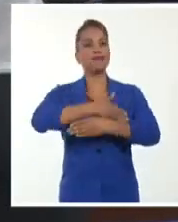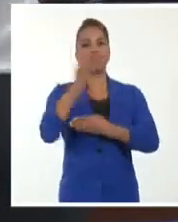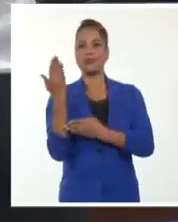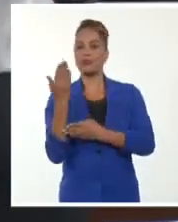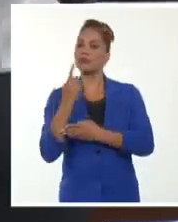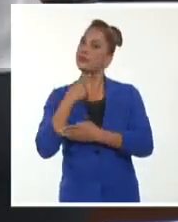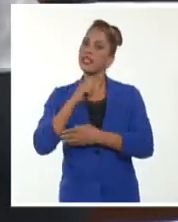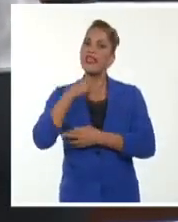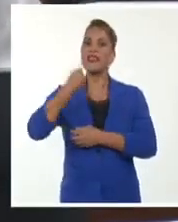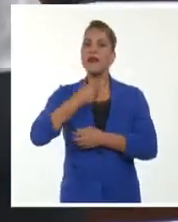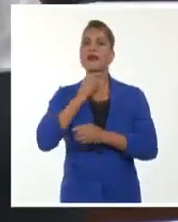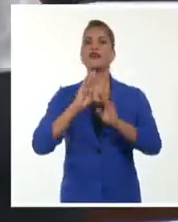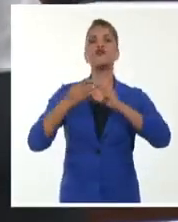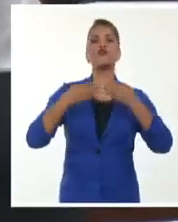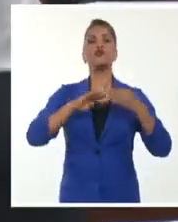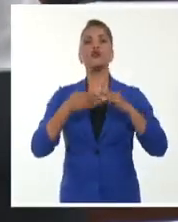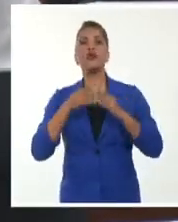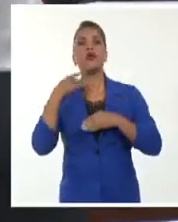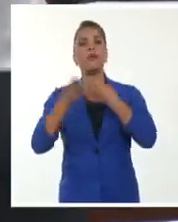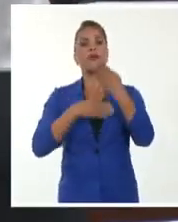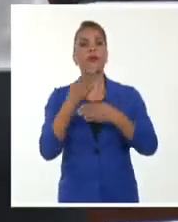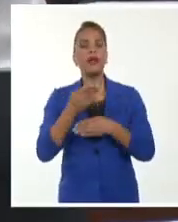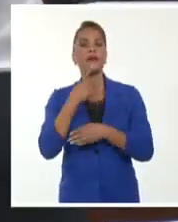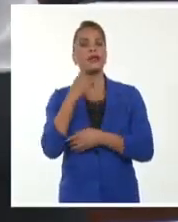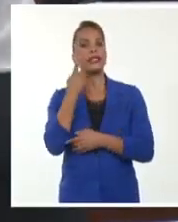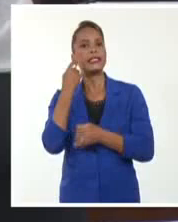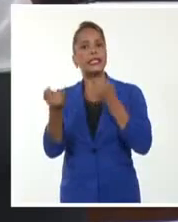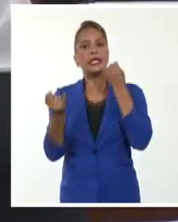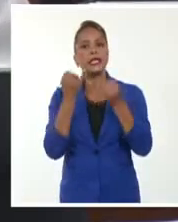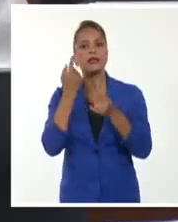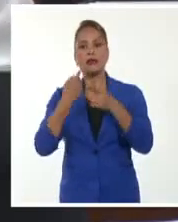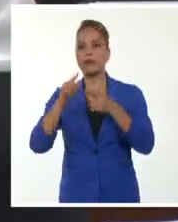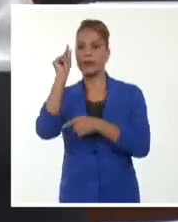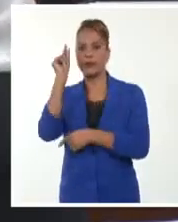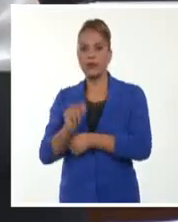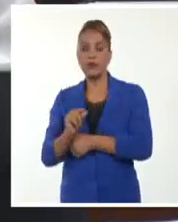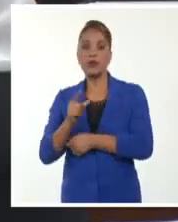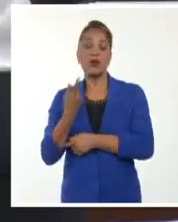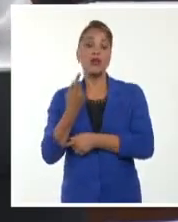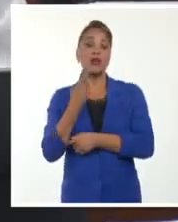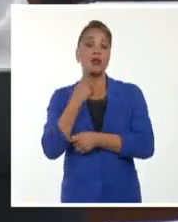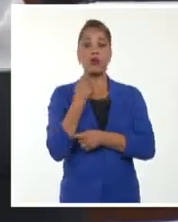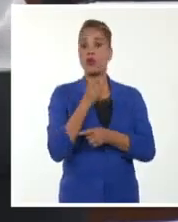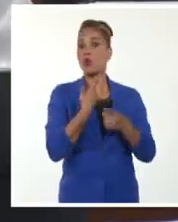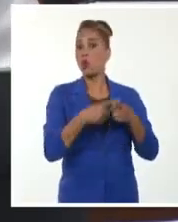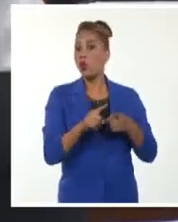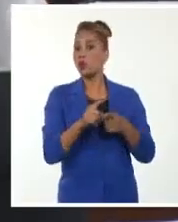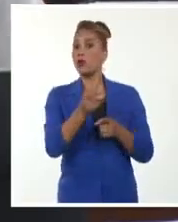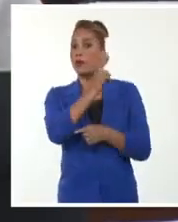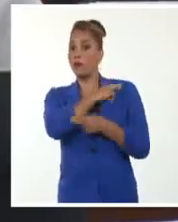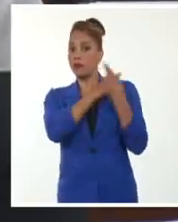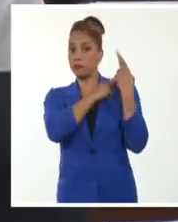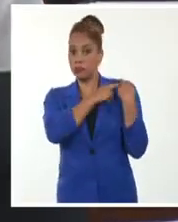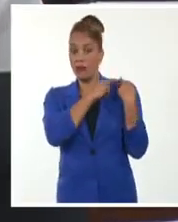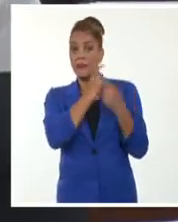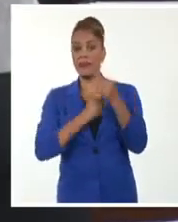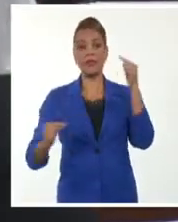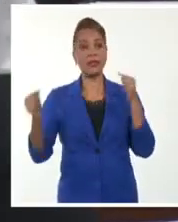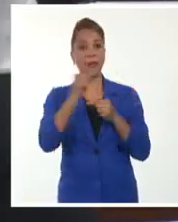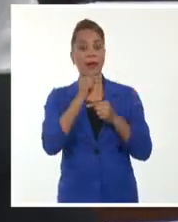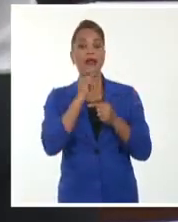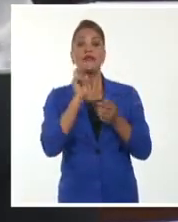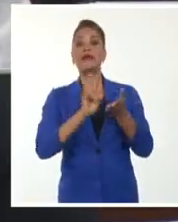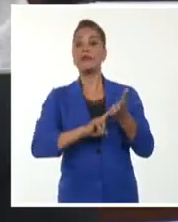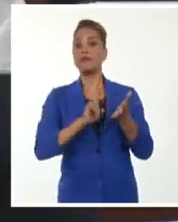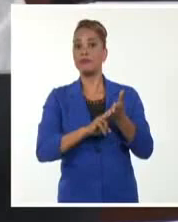núcleos tienen que discutir todos los problemas que le interesen al núcleo. Los que son del radio de acción, que tienen que ver con las responsabilidades fundamentales del núcleo